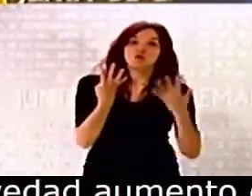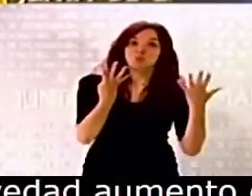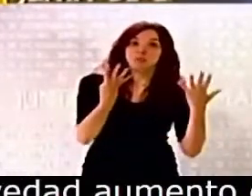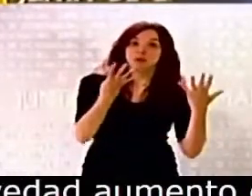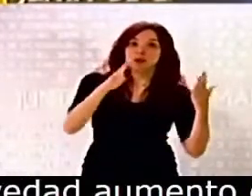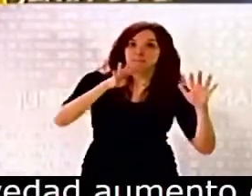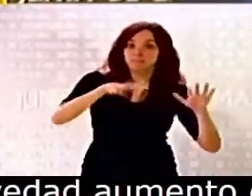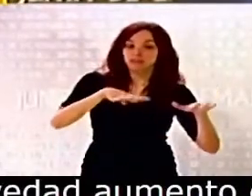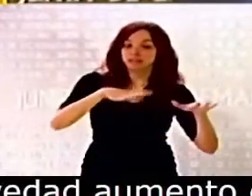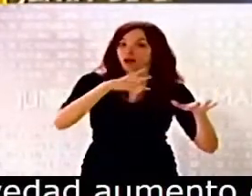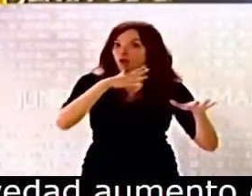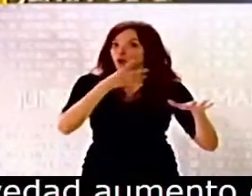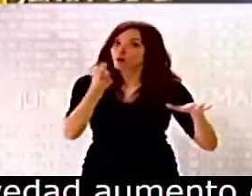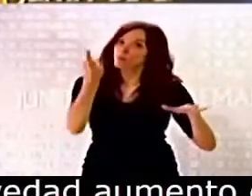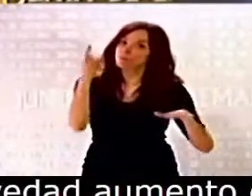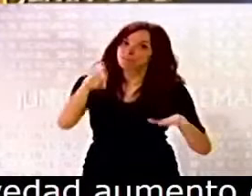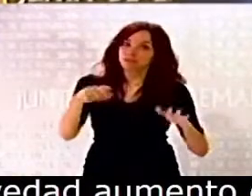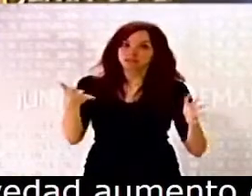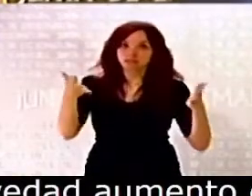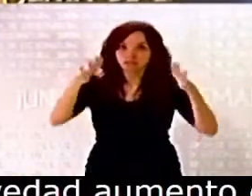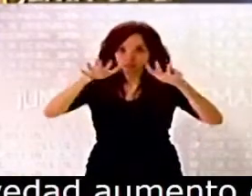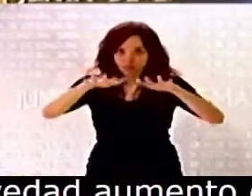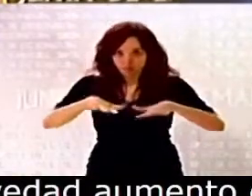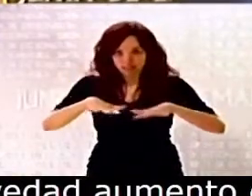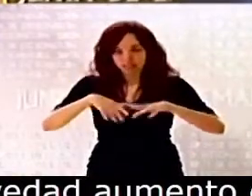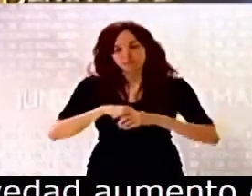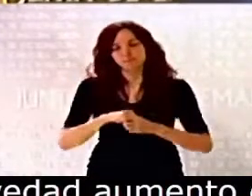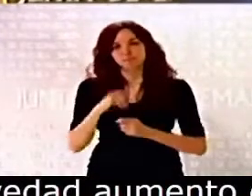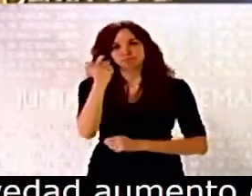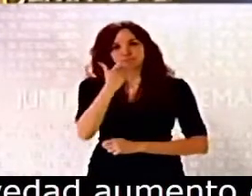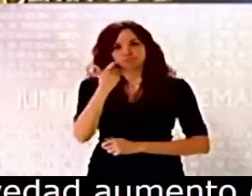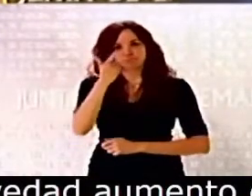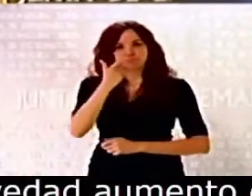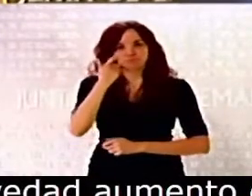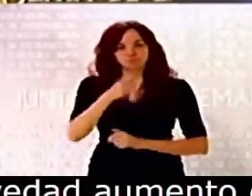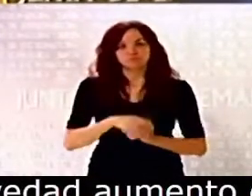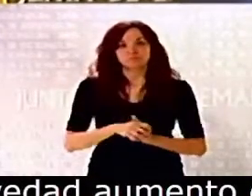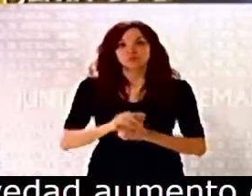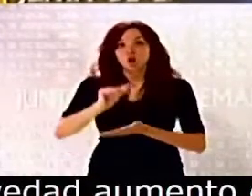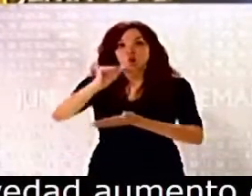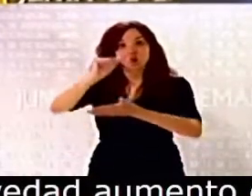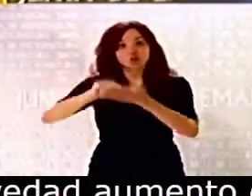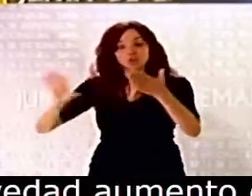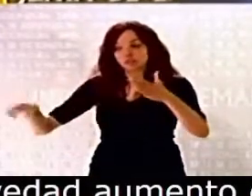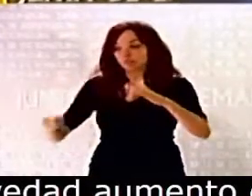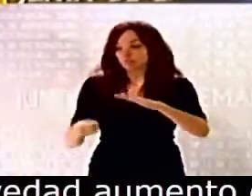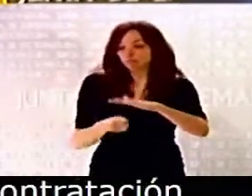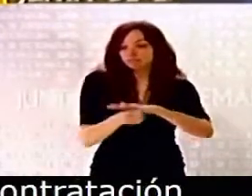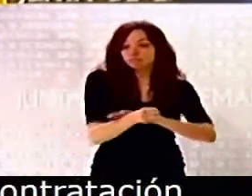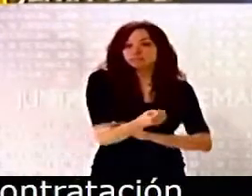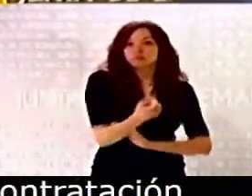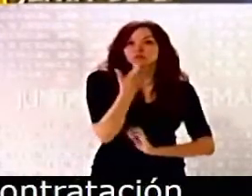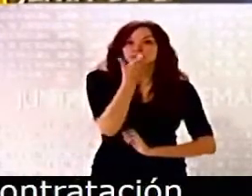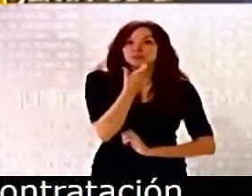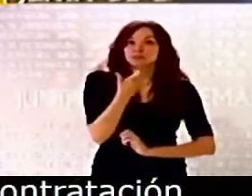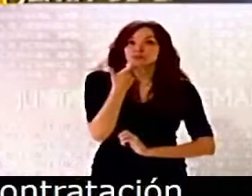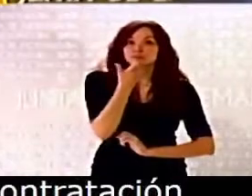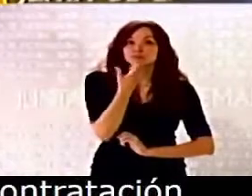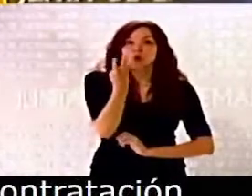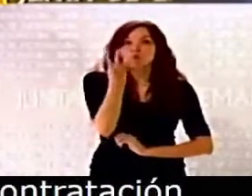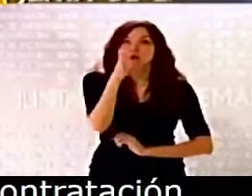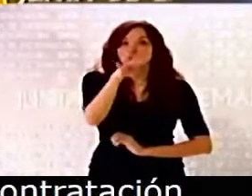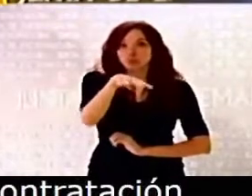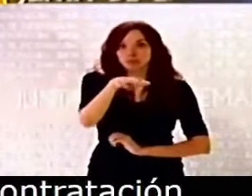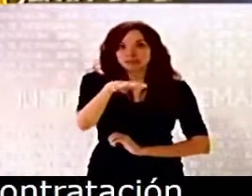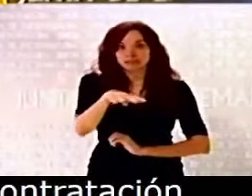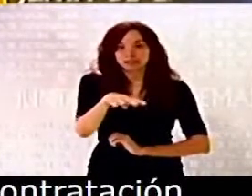proyectos, la contratación durante 4 meses a jornada completa con una retribución correspondiente por parte